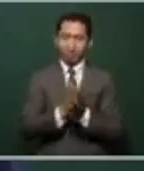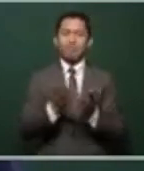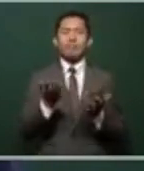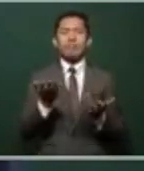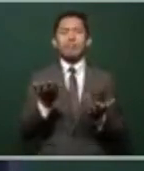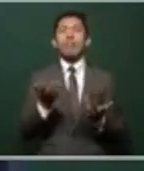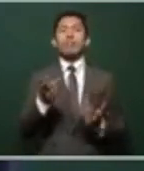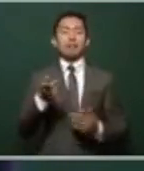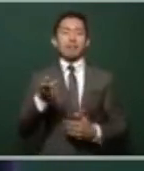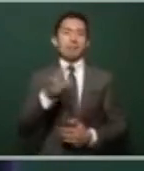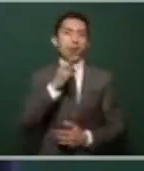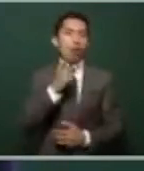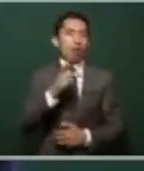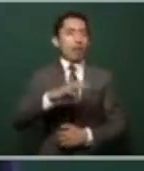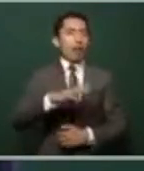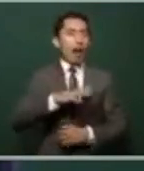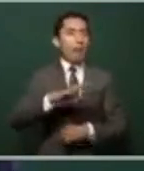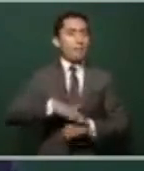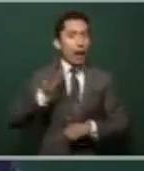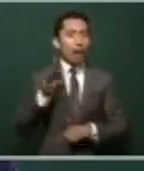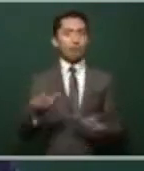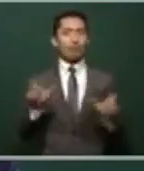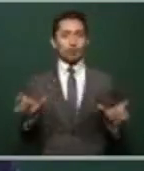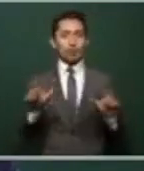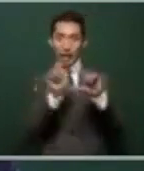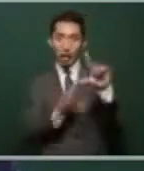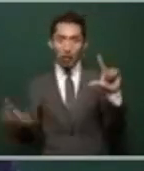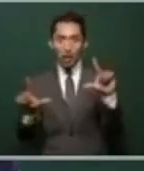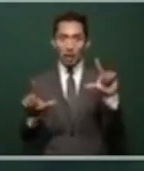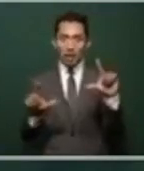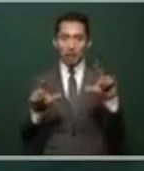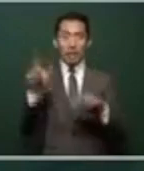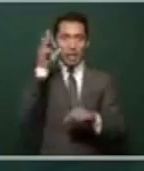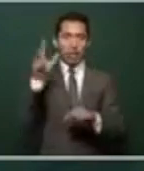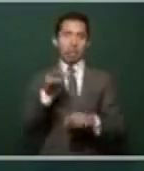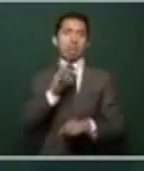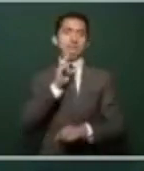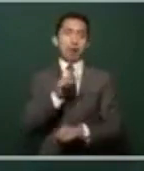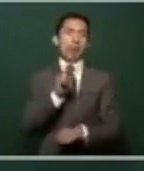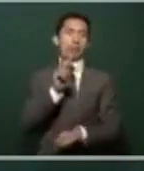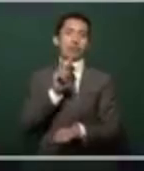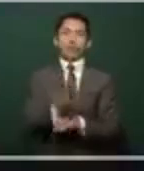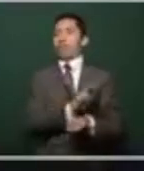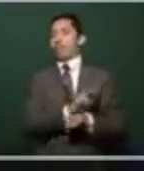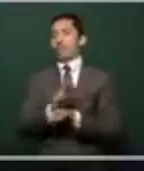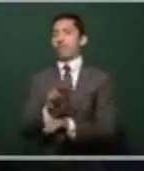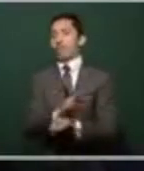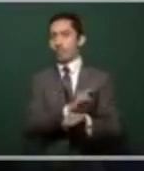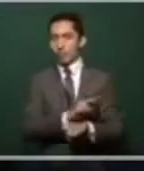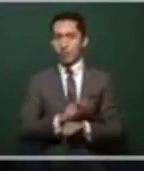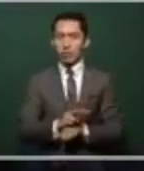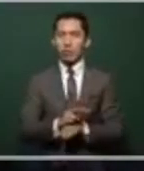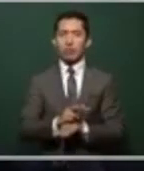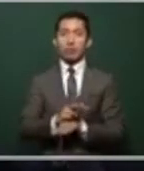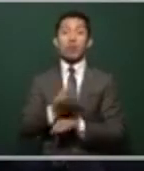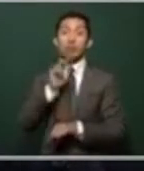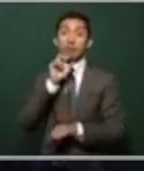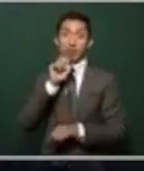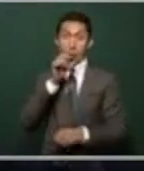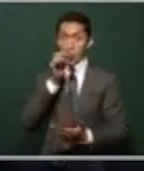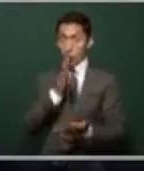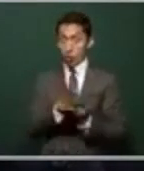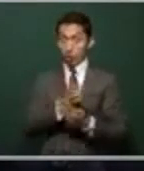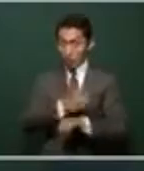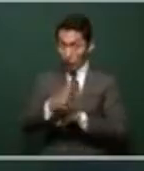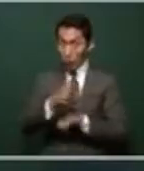una mayor presencia de la Guardia Nacional en Hidalgo. ¿Hay eco en otros gobernadores? Sí, se está trabajando